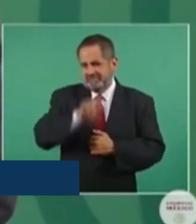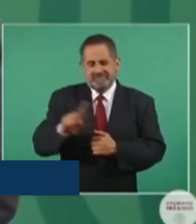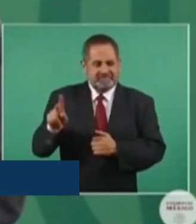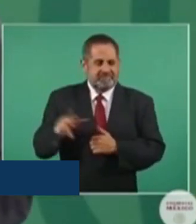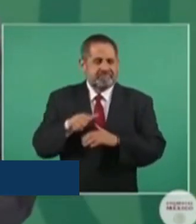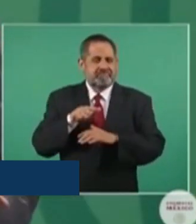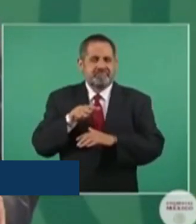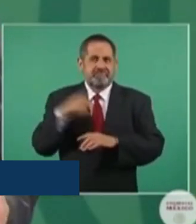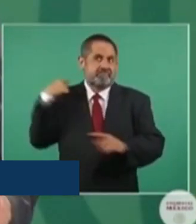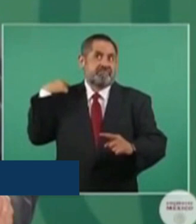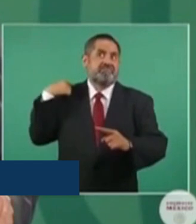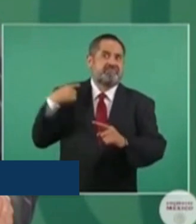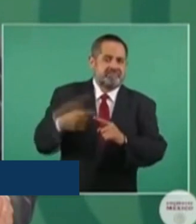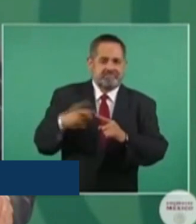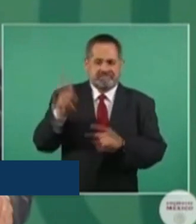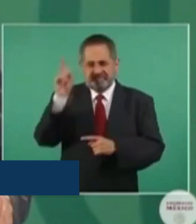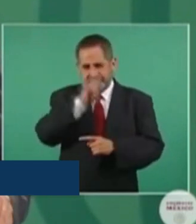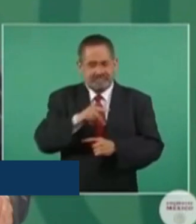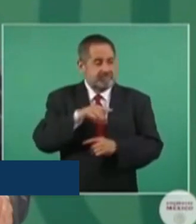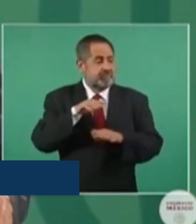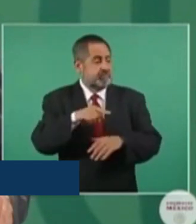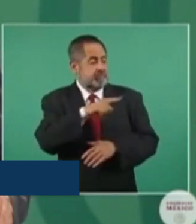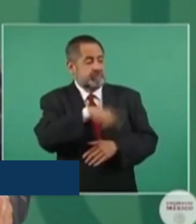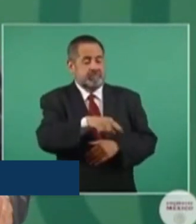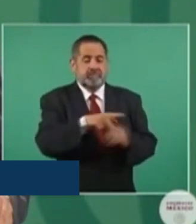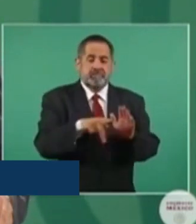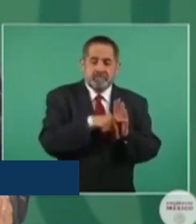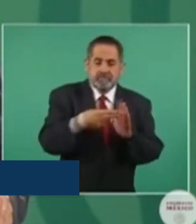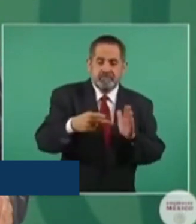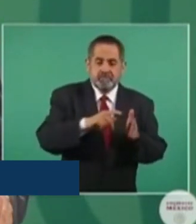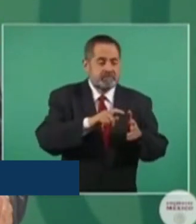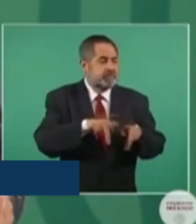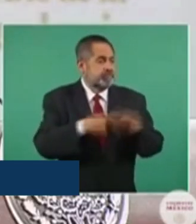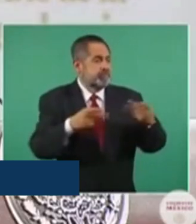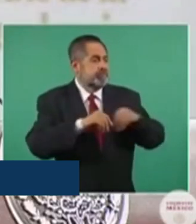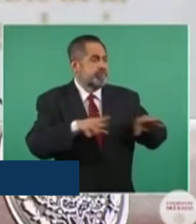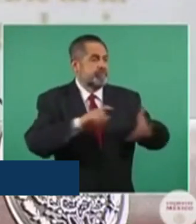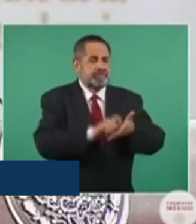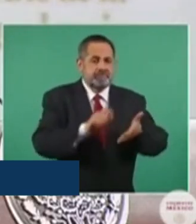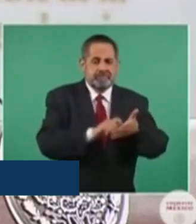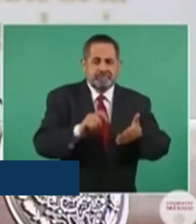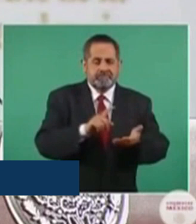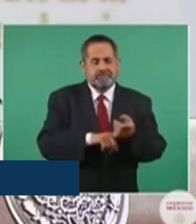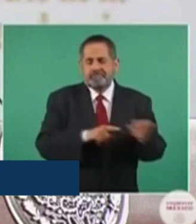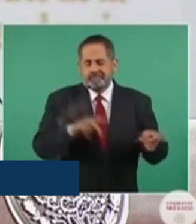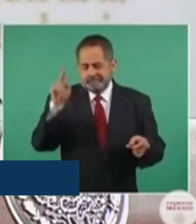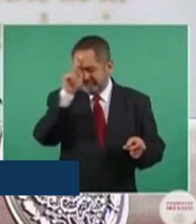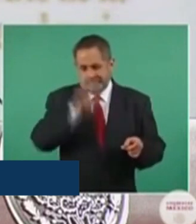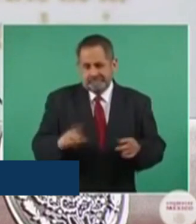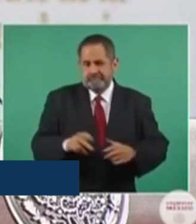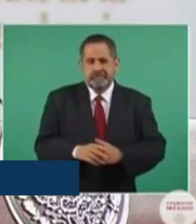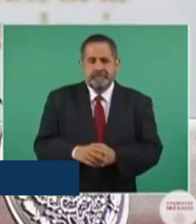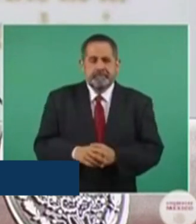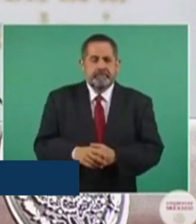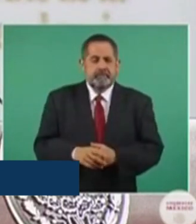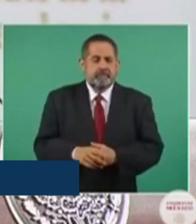momentos del periodismo lo que a su juicio justifica que exista este espacio el presidente de lópez